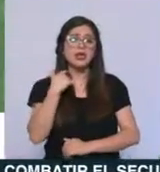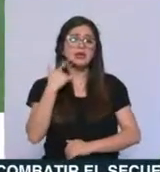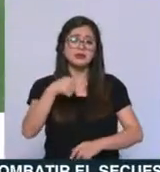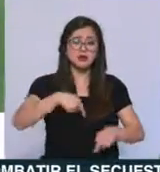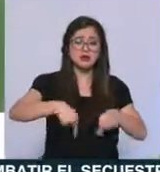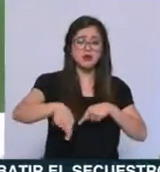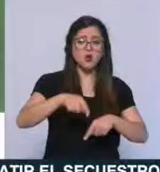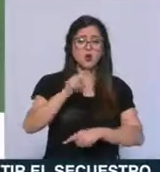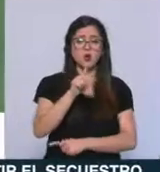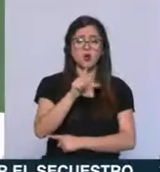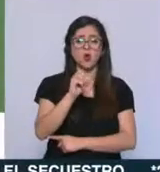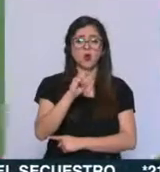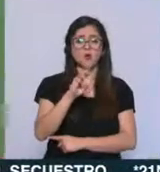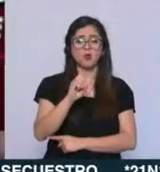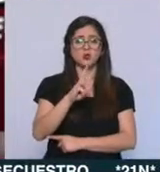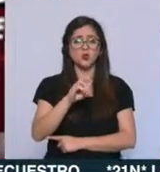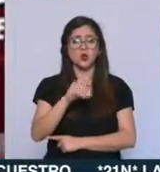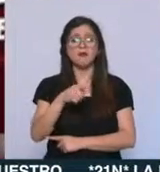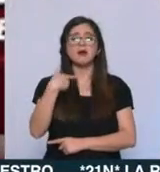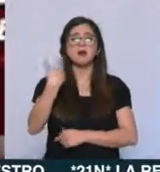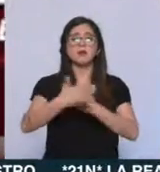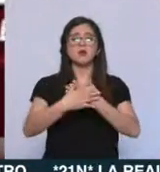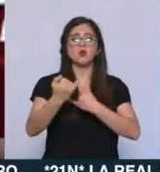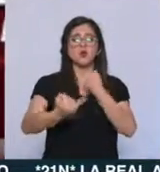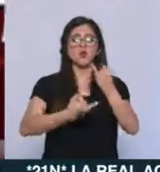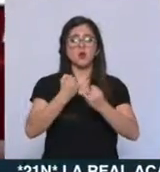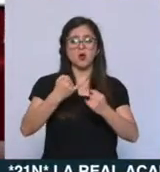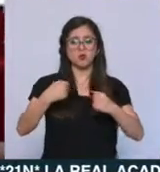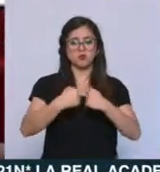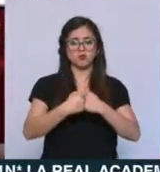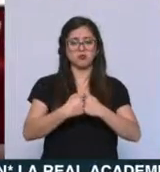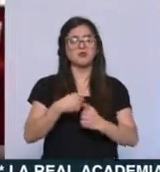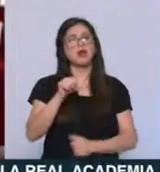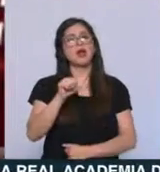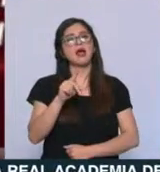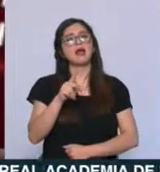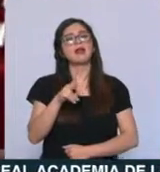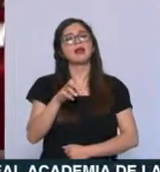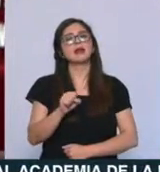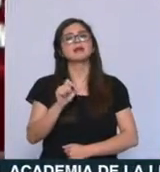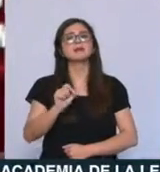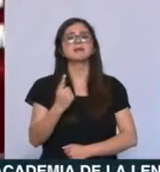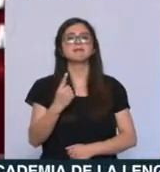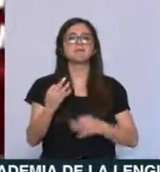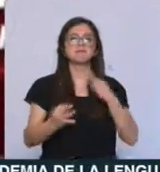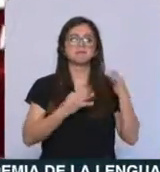se incorporará a la pretemporada del equipo fronterizo. Andrés Brito, 21 Noticias.